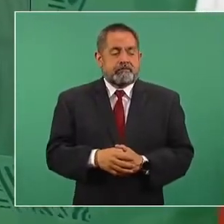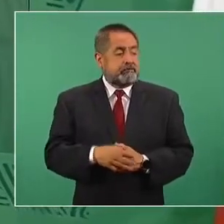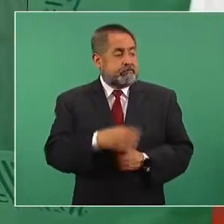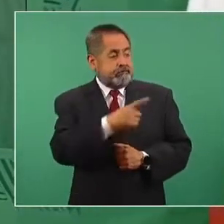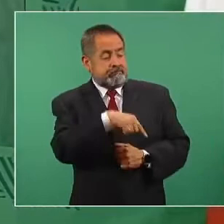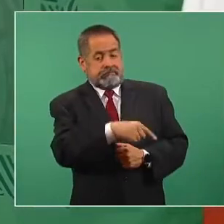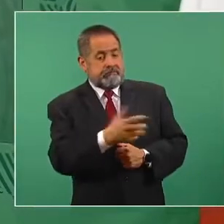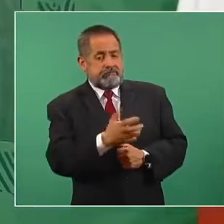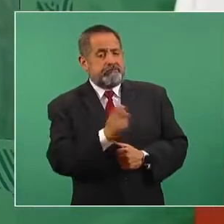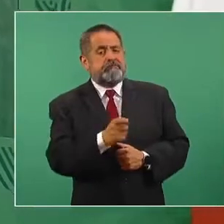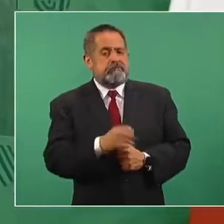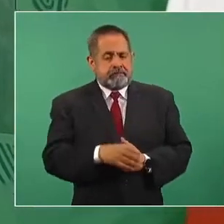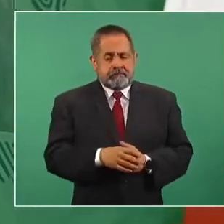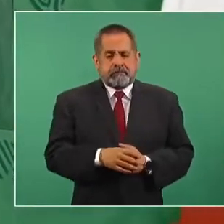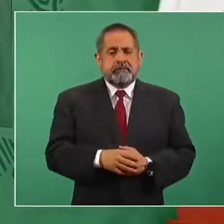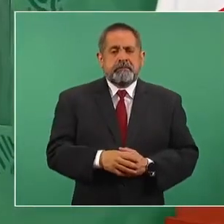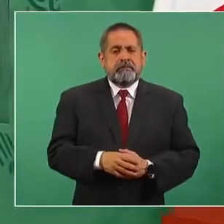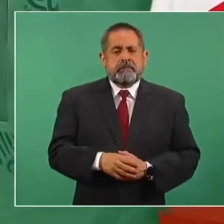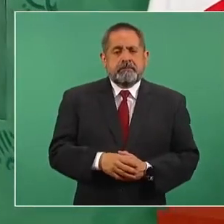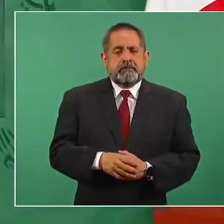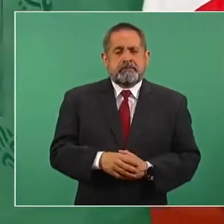un